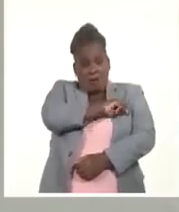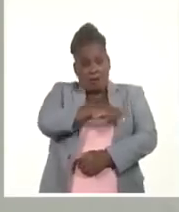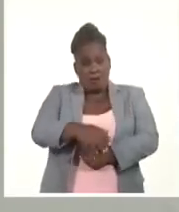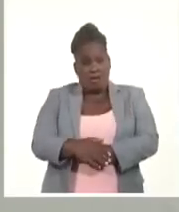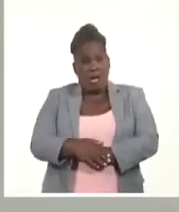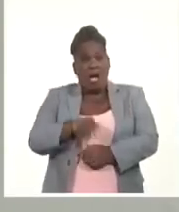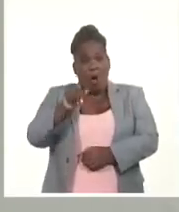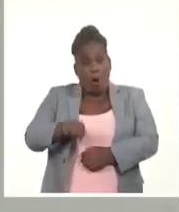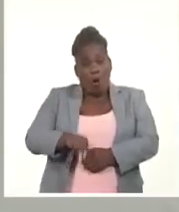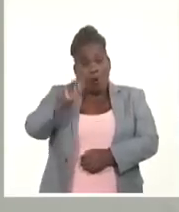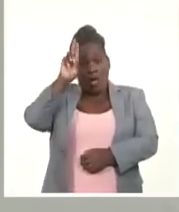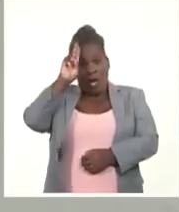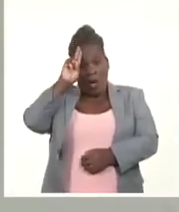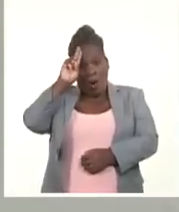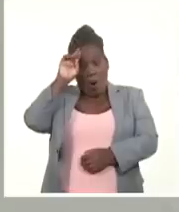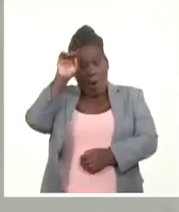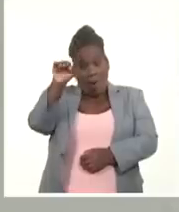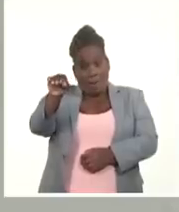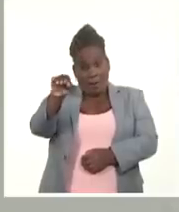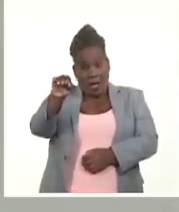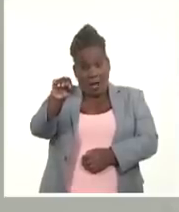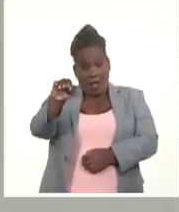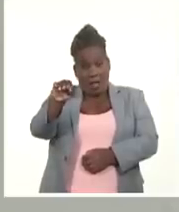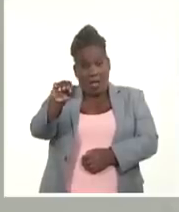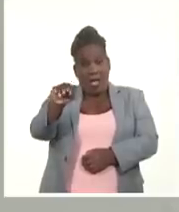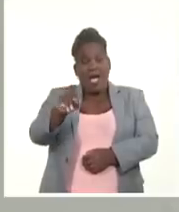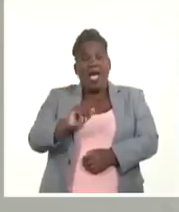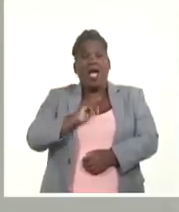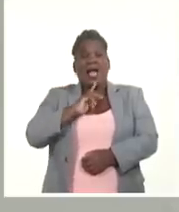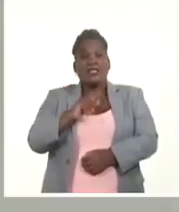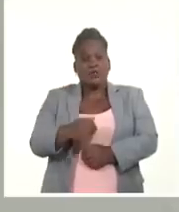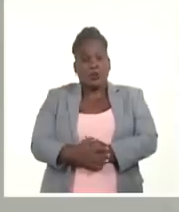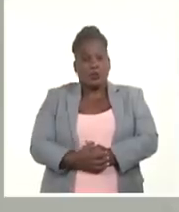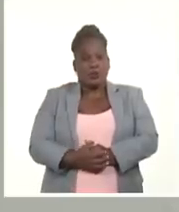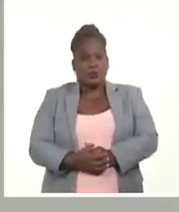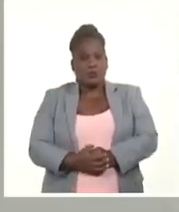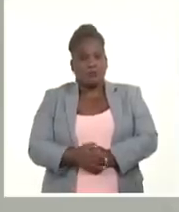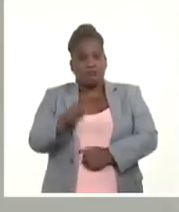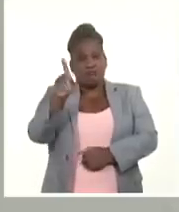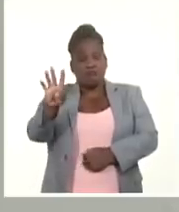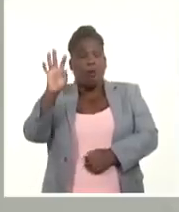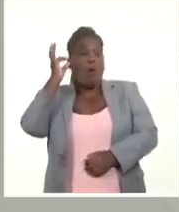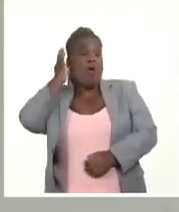en este momento en el Hospital Calixto García de La Habana. 14 mujeres.